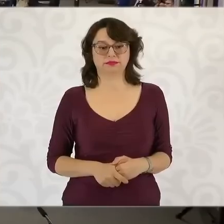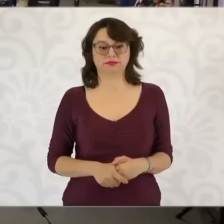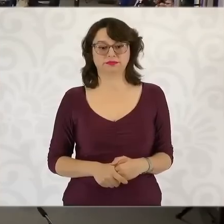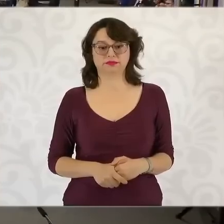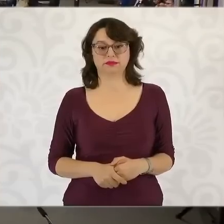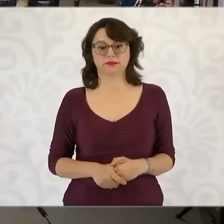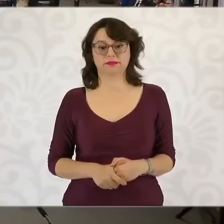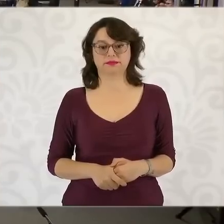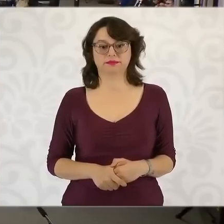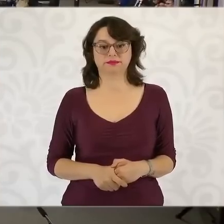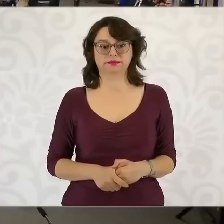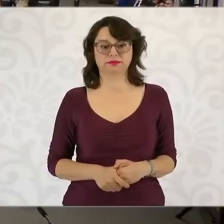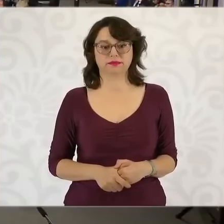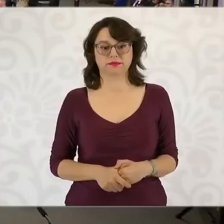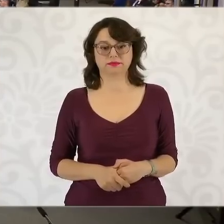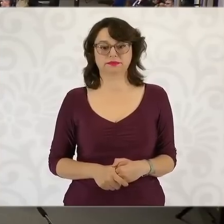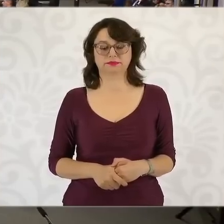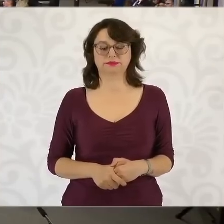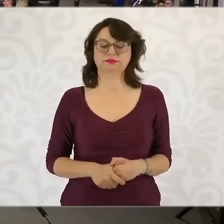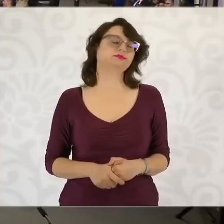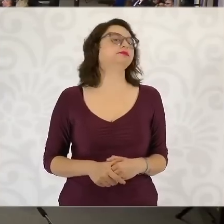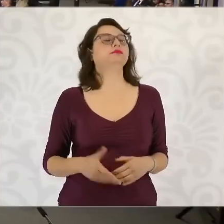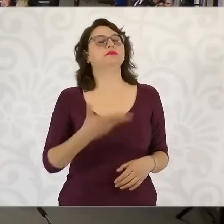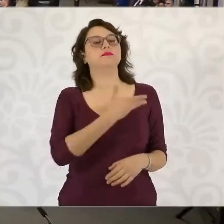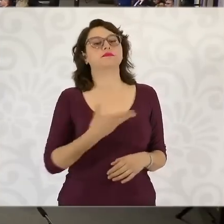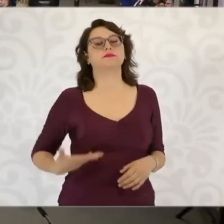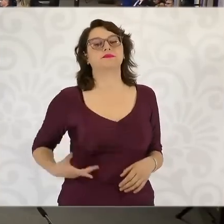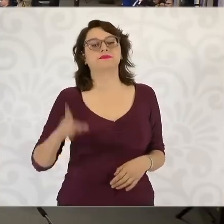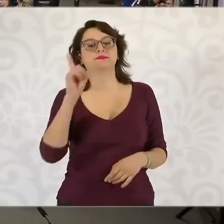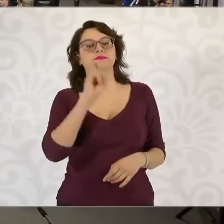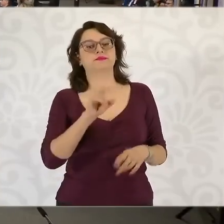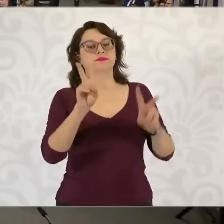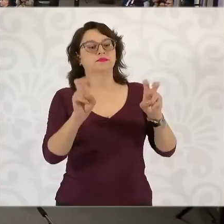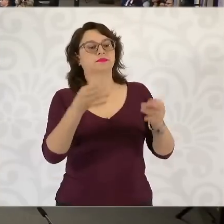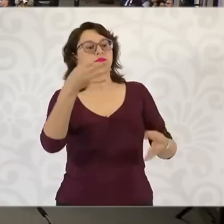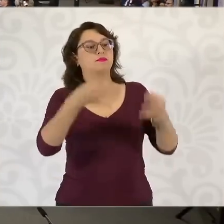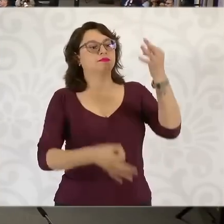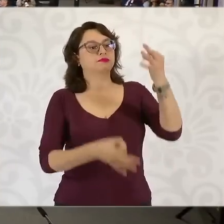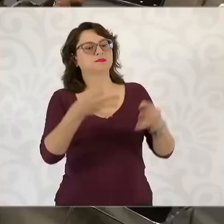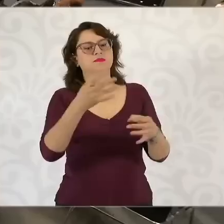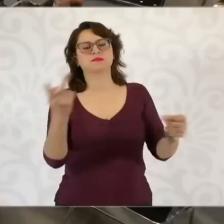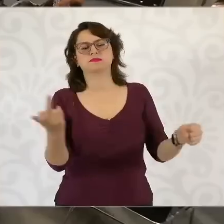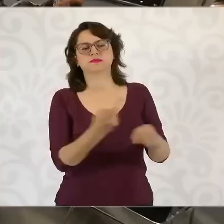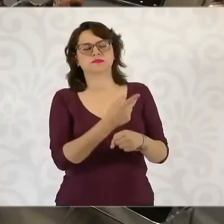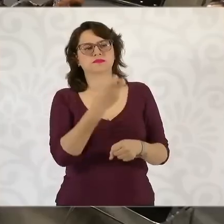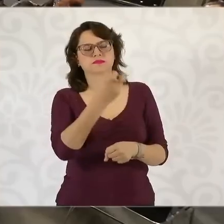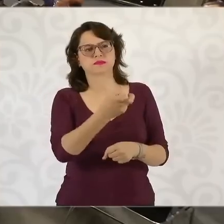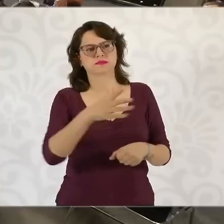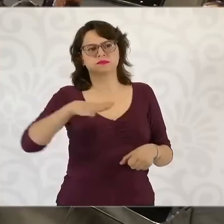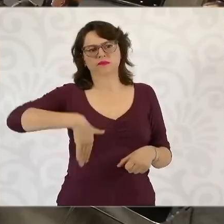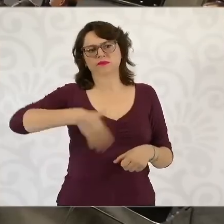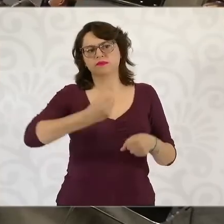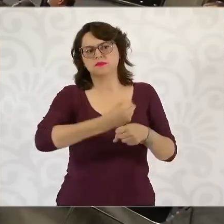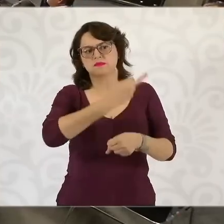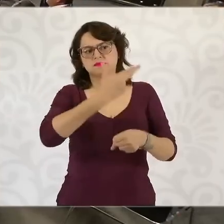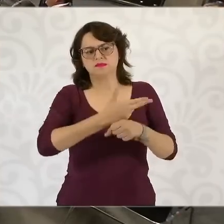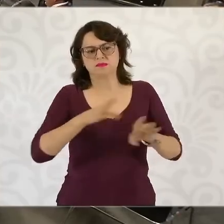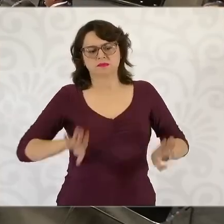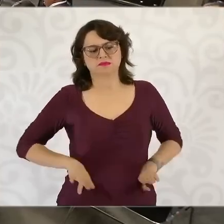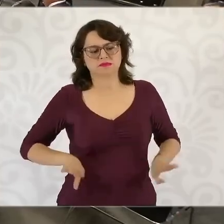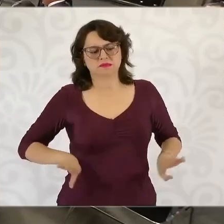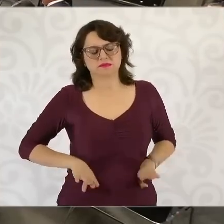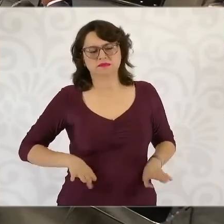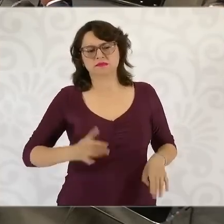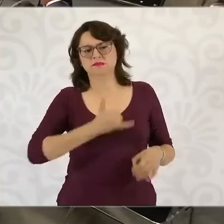Presidenta, una última pregunta sobre los jueces. Entonces, todas estas conductas sistemáticas que denunció el secretario de Seguridad, ¿podrían